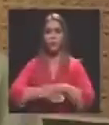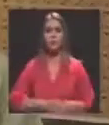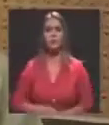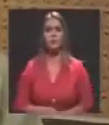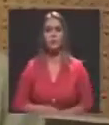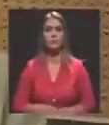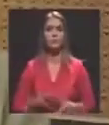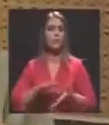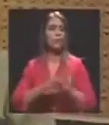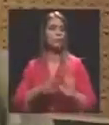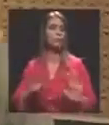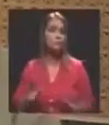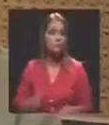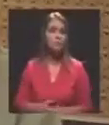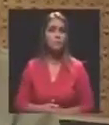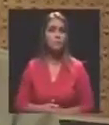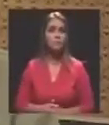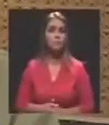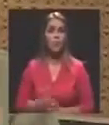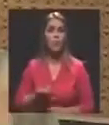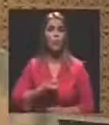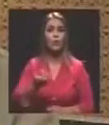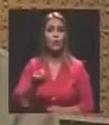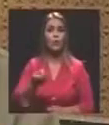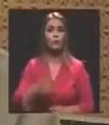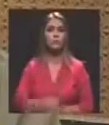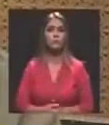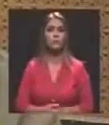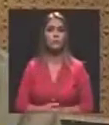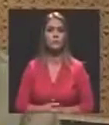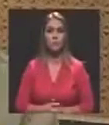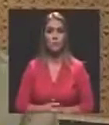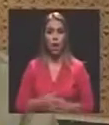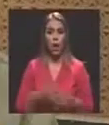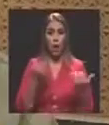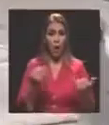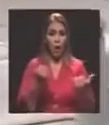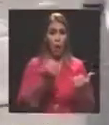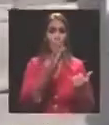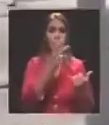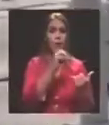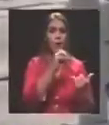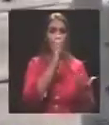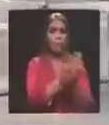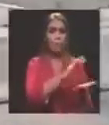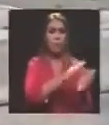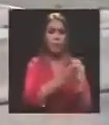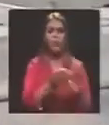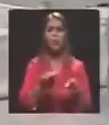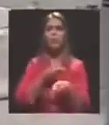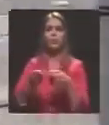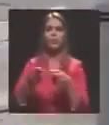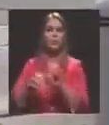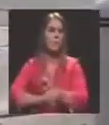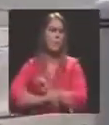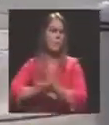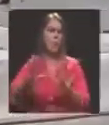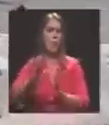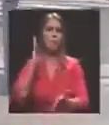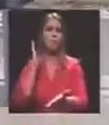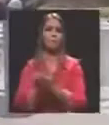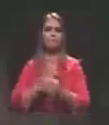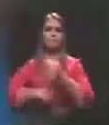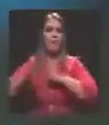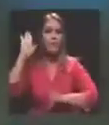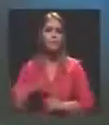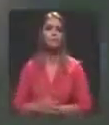¿Qué quiere decir? Que la siguiente vez va a haber centenares más de colombianos muertos. Una contundente